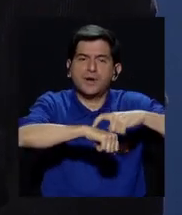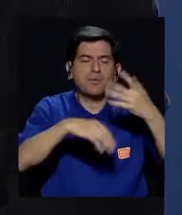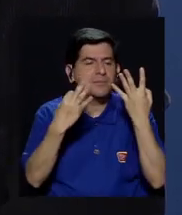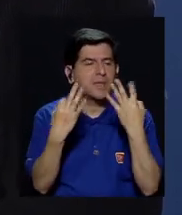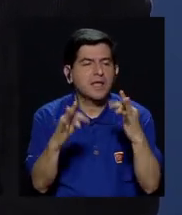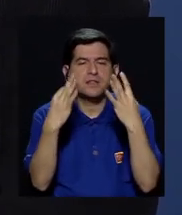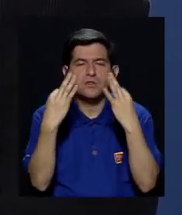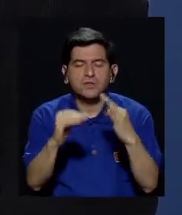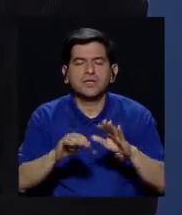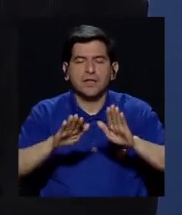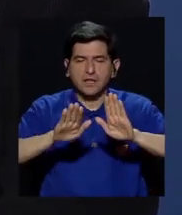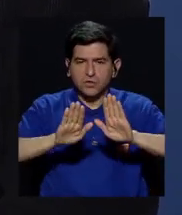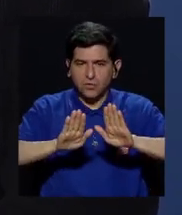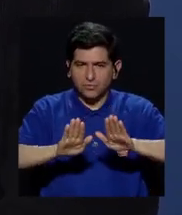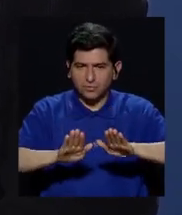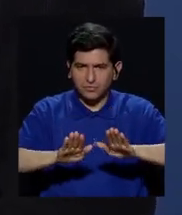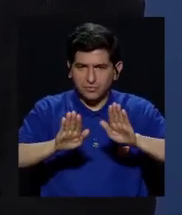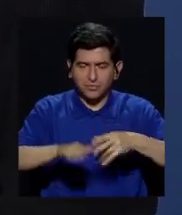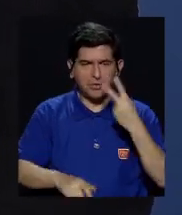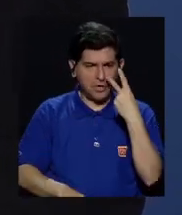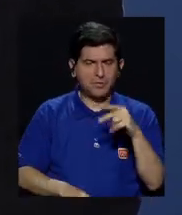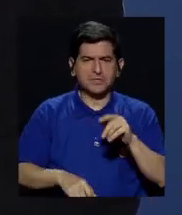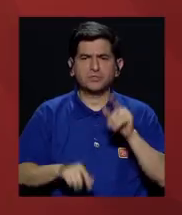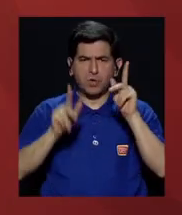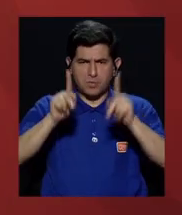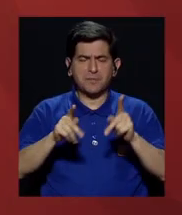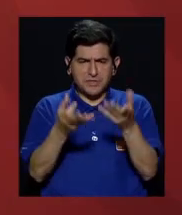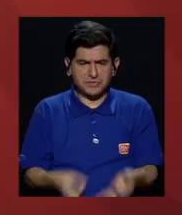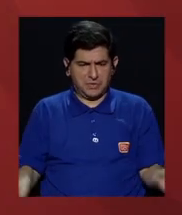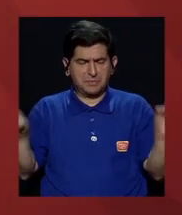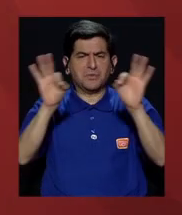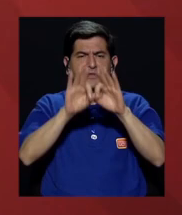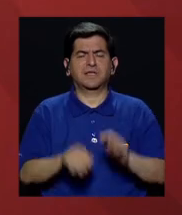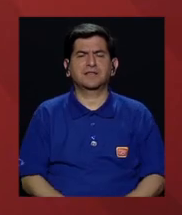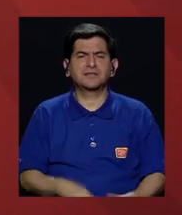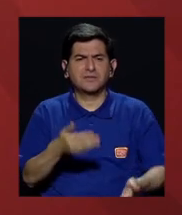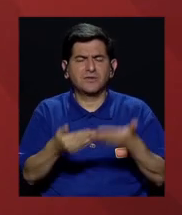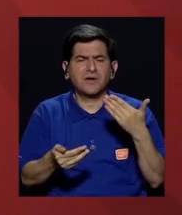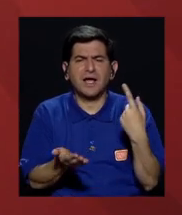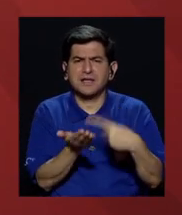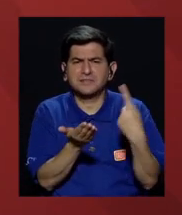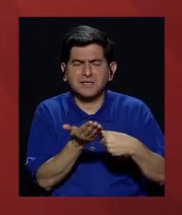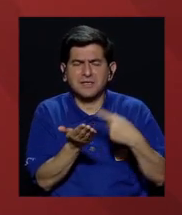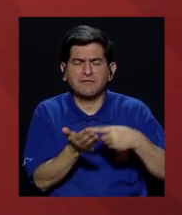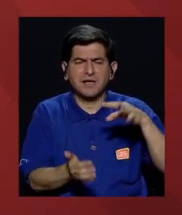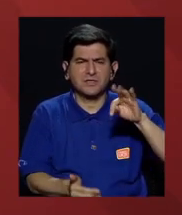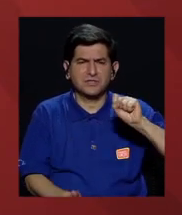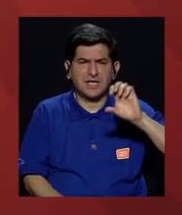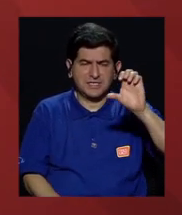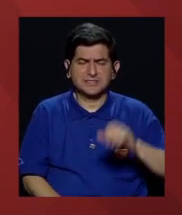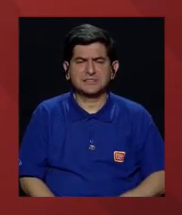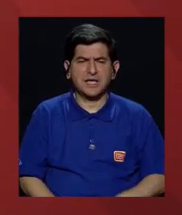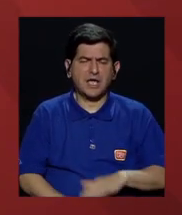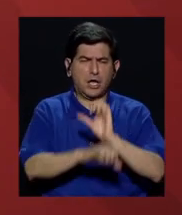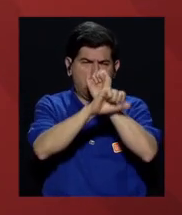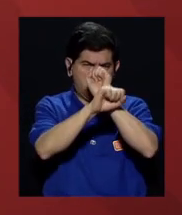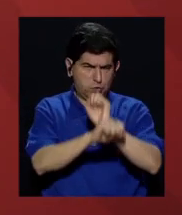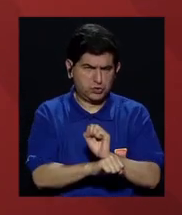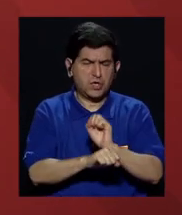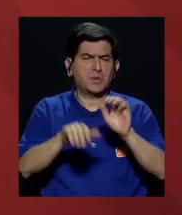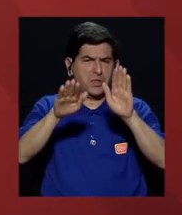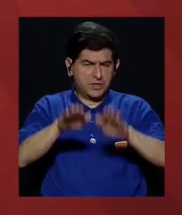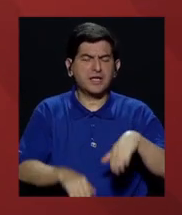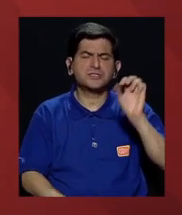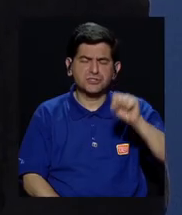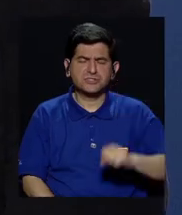buscando ser más pausado y ser visto como está de forma como lo fue casi en el debate del tribunal muchos más conservadores astra